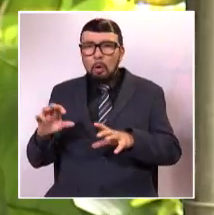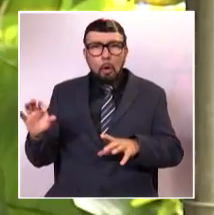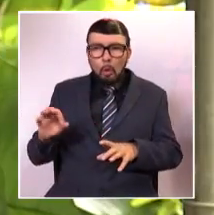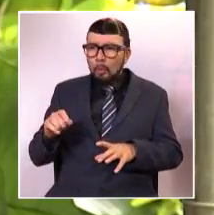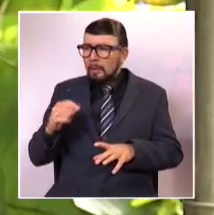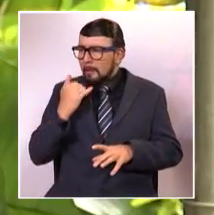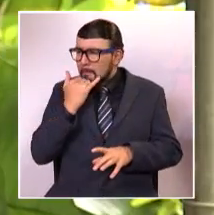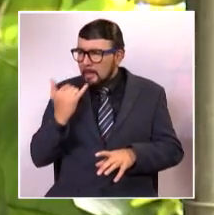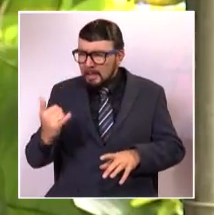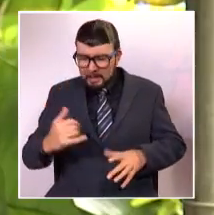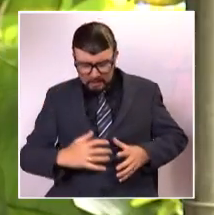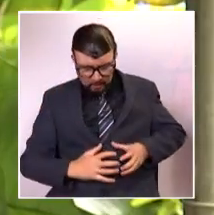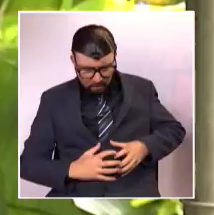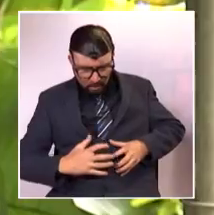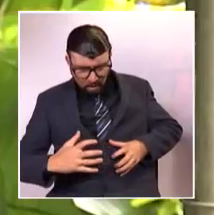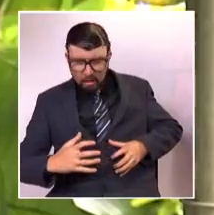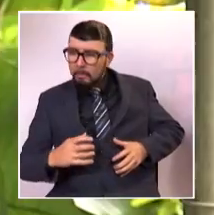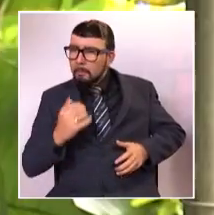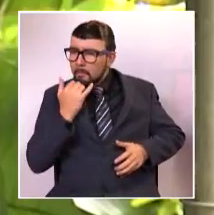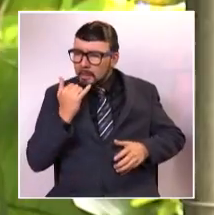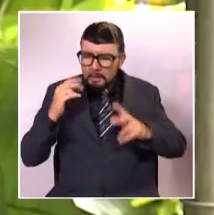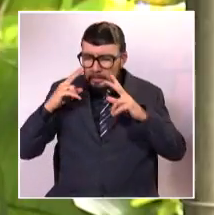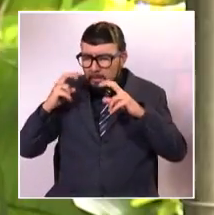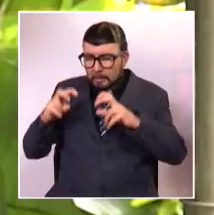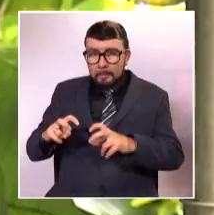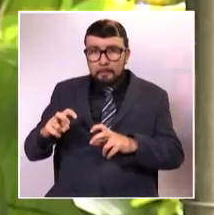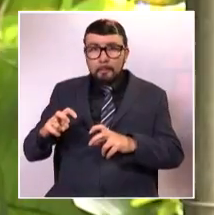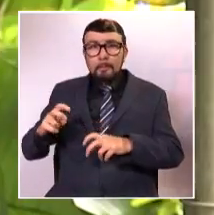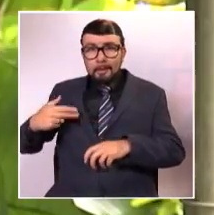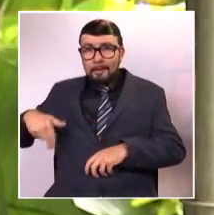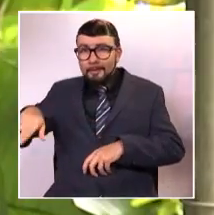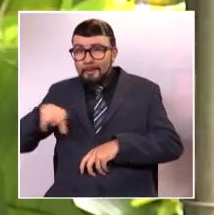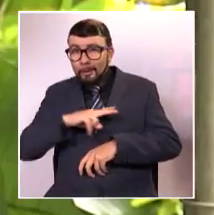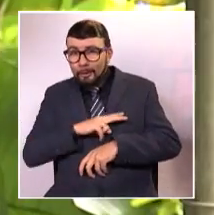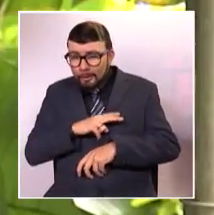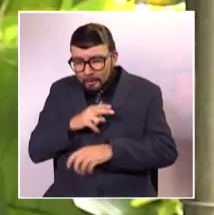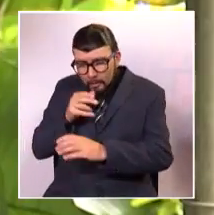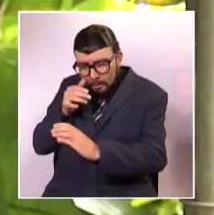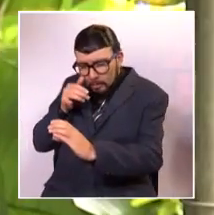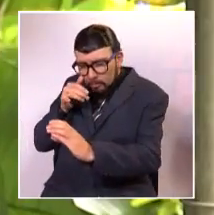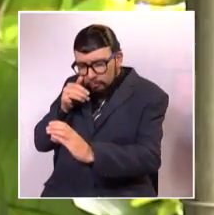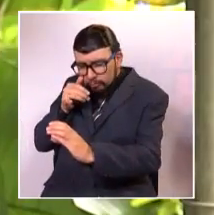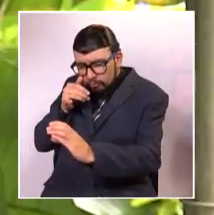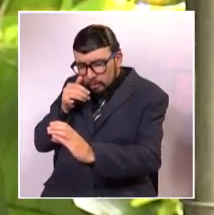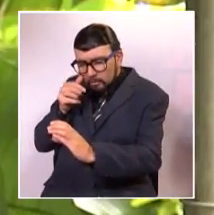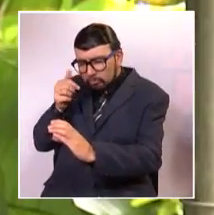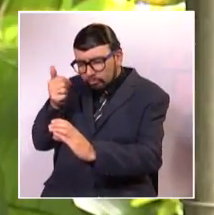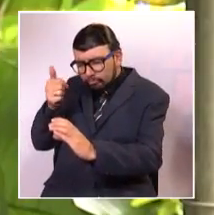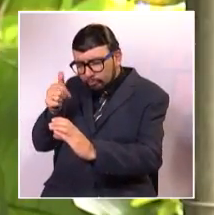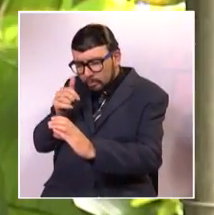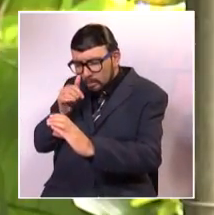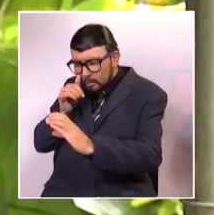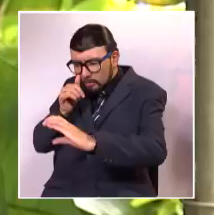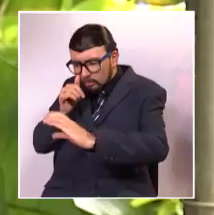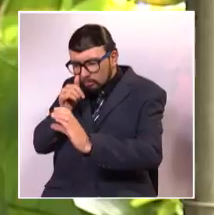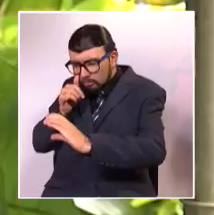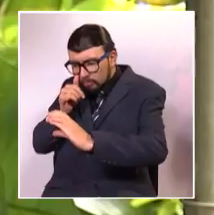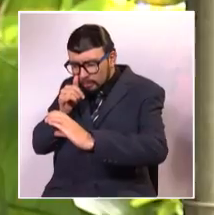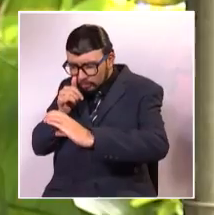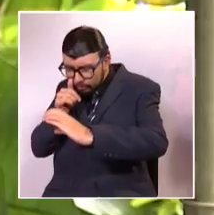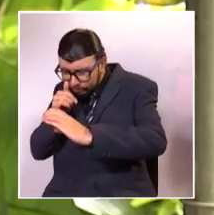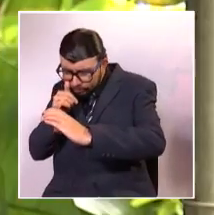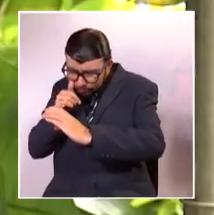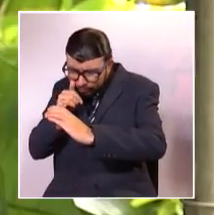gran tejido tumoral o no tumoral. Entonces los patólogos estudiamos todos esos especímenes, las citologías,